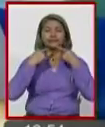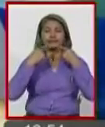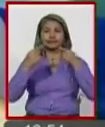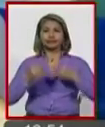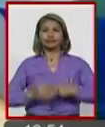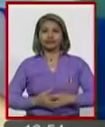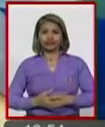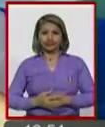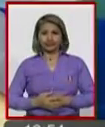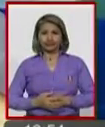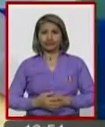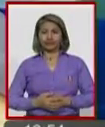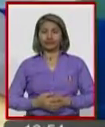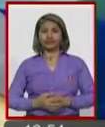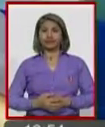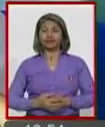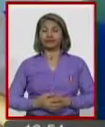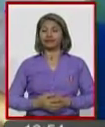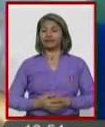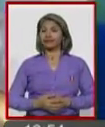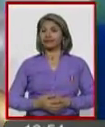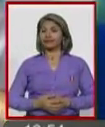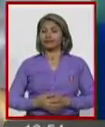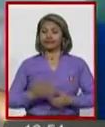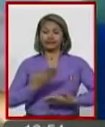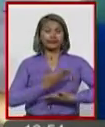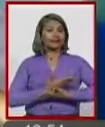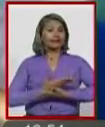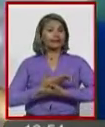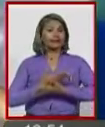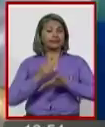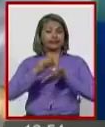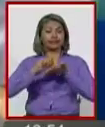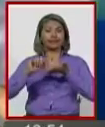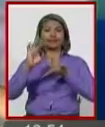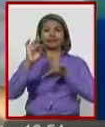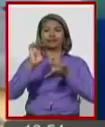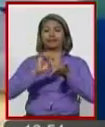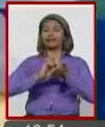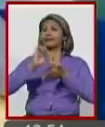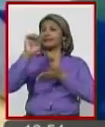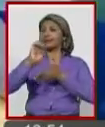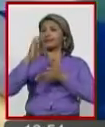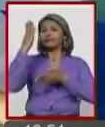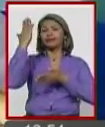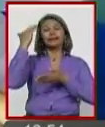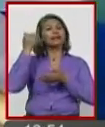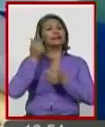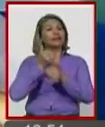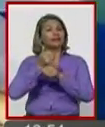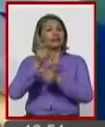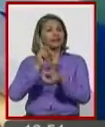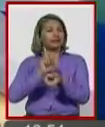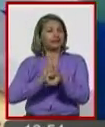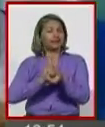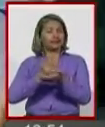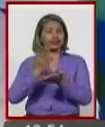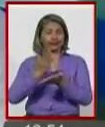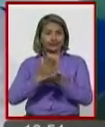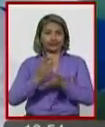aviso. Y a mí, mi bebé iba a entrar a cirugía el 8 de enero, no entró por el paro de los